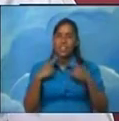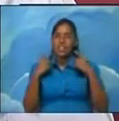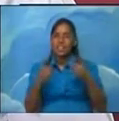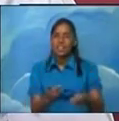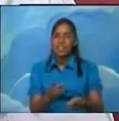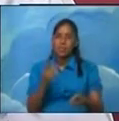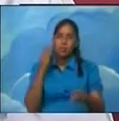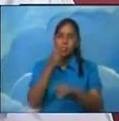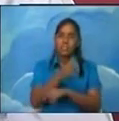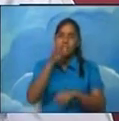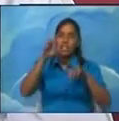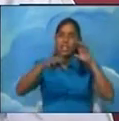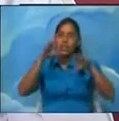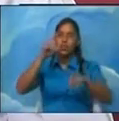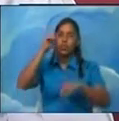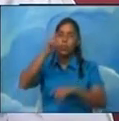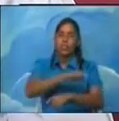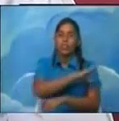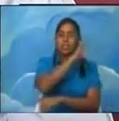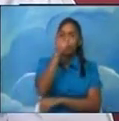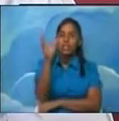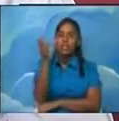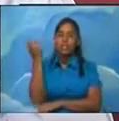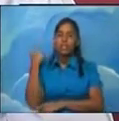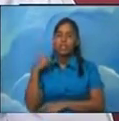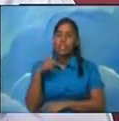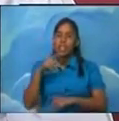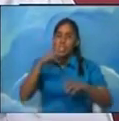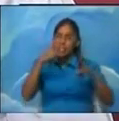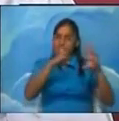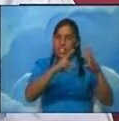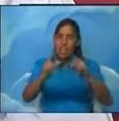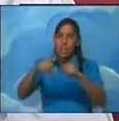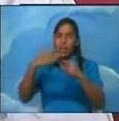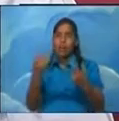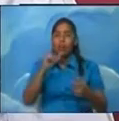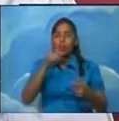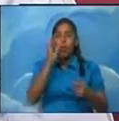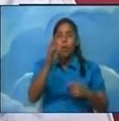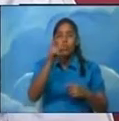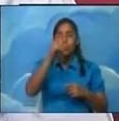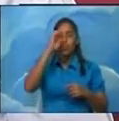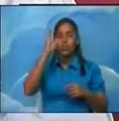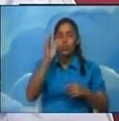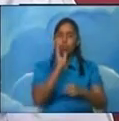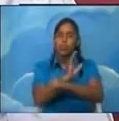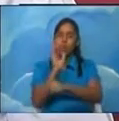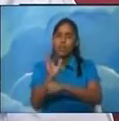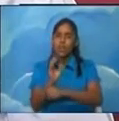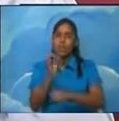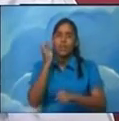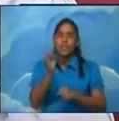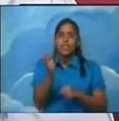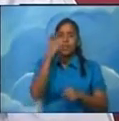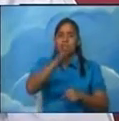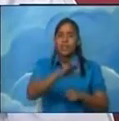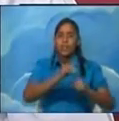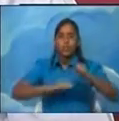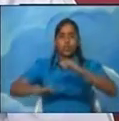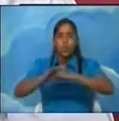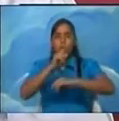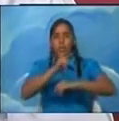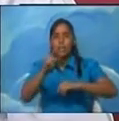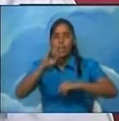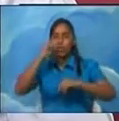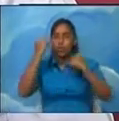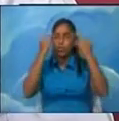aguas de la lluvia del cielo, tierra de la cual Jehová tu Dios cuida. Siempre están sobre ella los ojos de Jehová